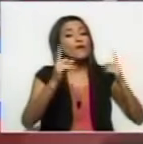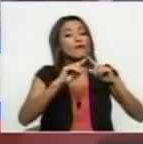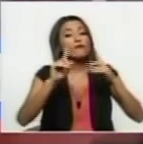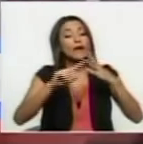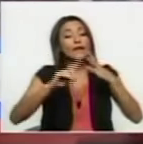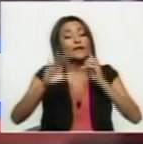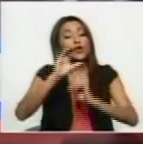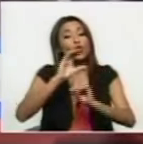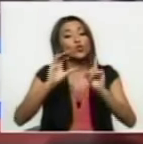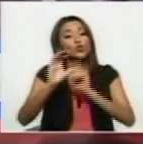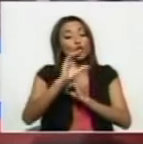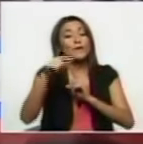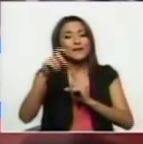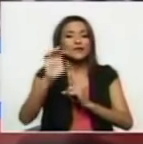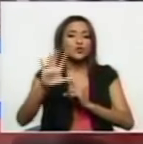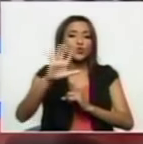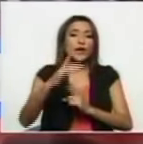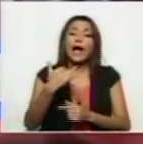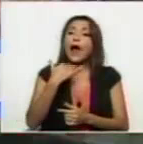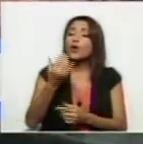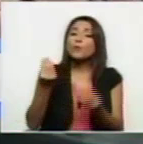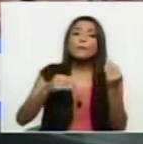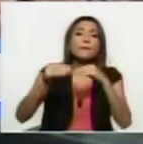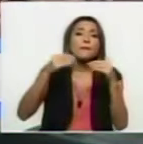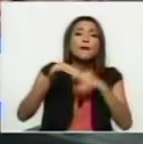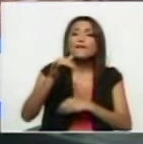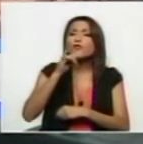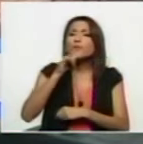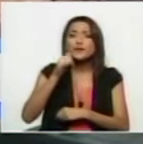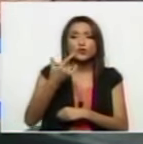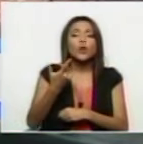país. Para mayor información puede ingresar